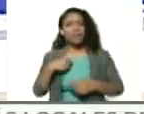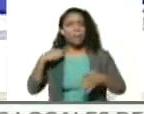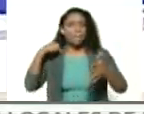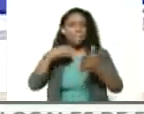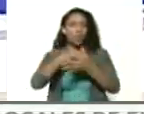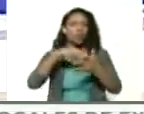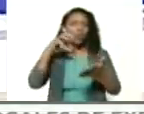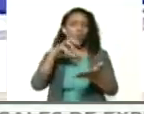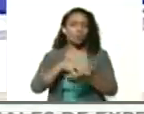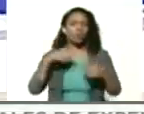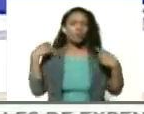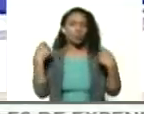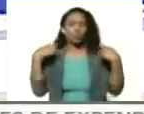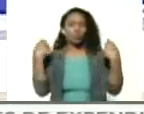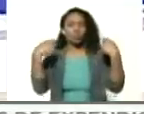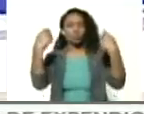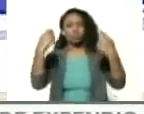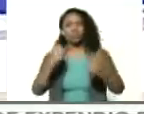golpista